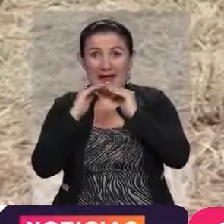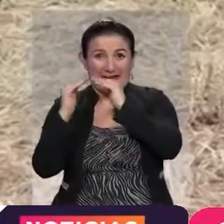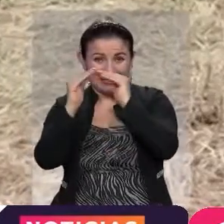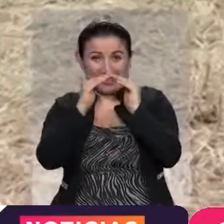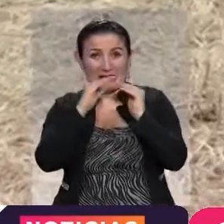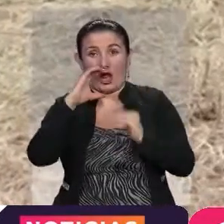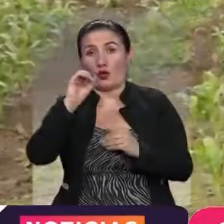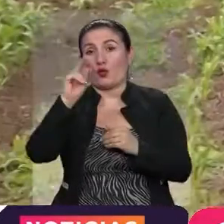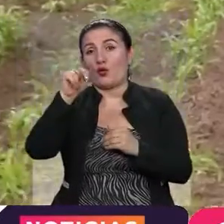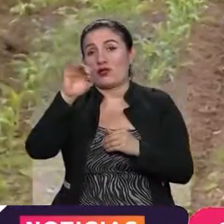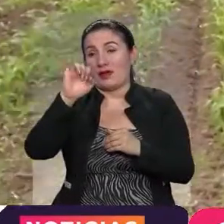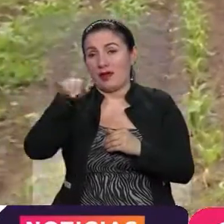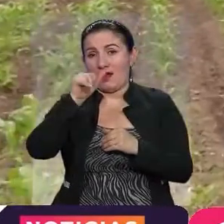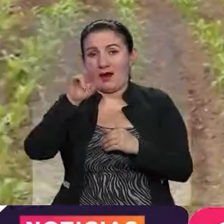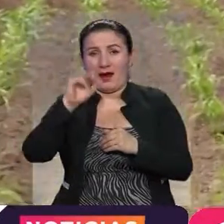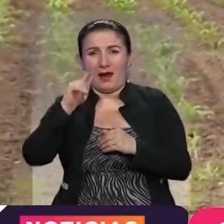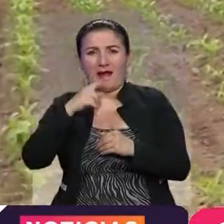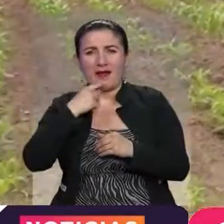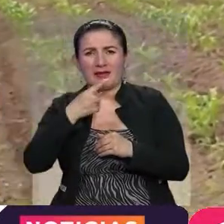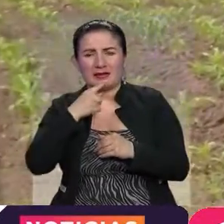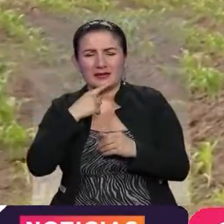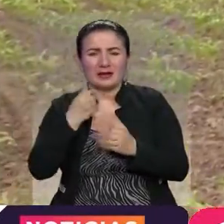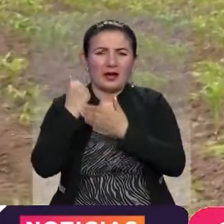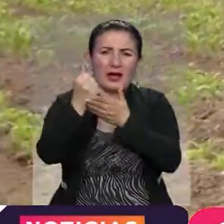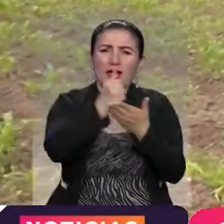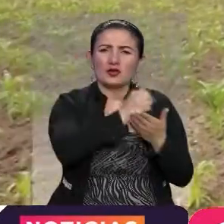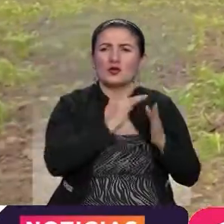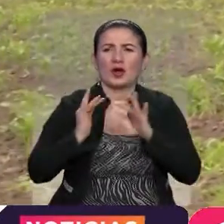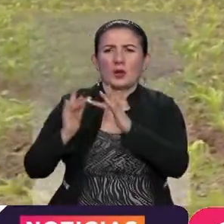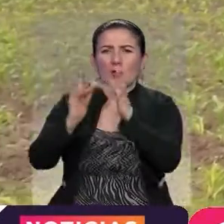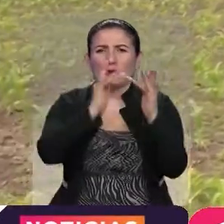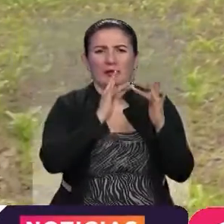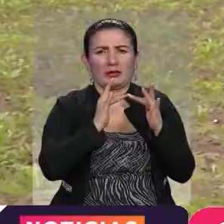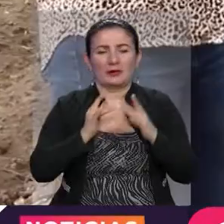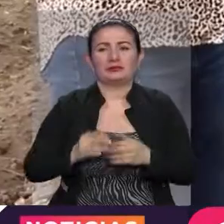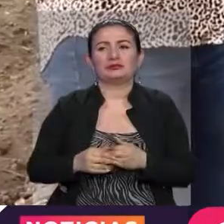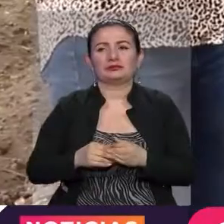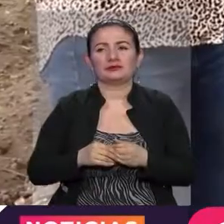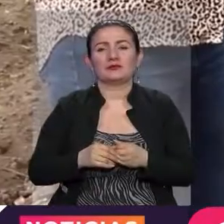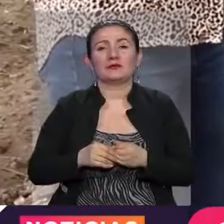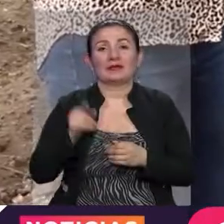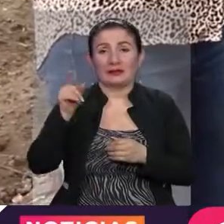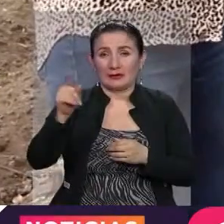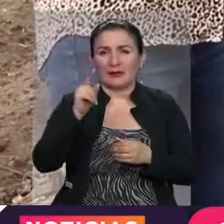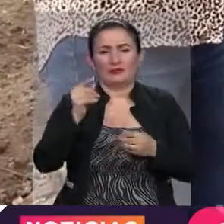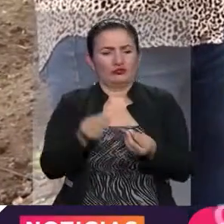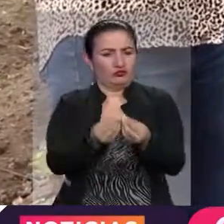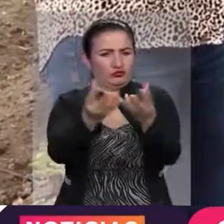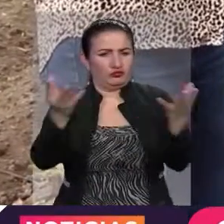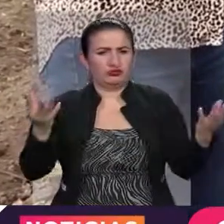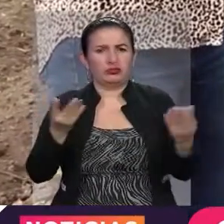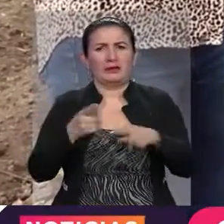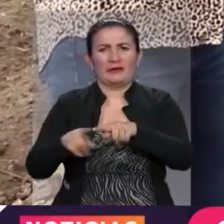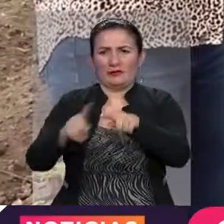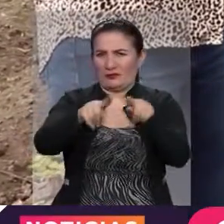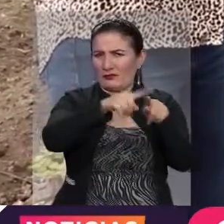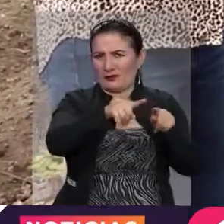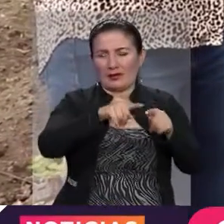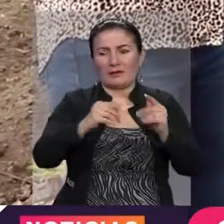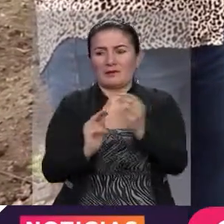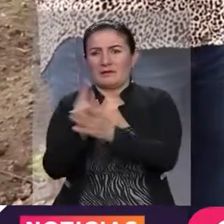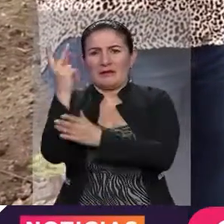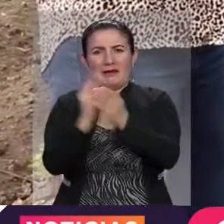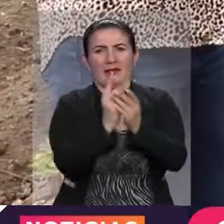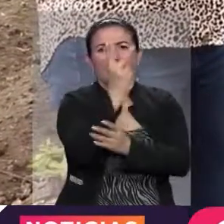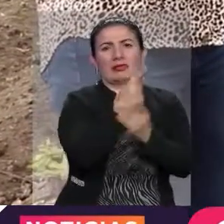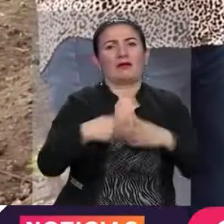es de vital importancia para la reserva, pues ayuda a conectar puntos clave. A través de esa biodiversidad, a través de las coberturas vegetales,